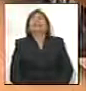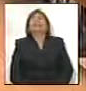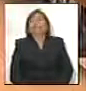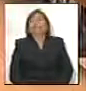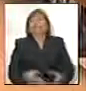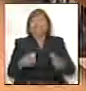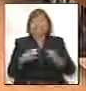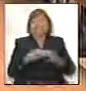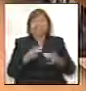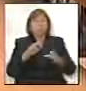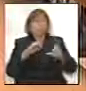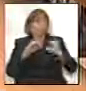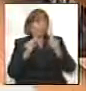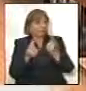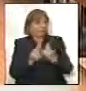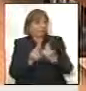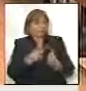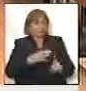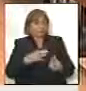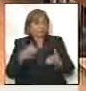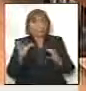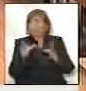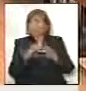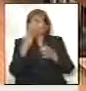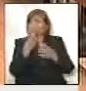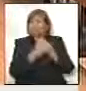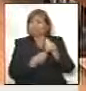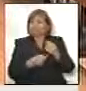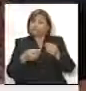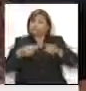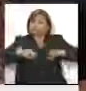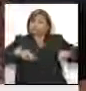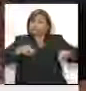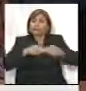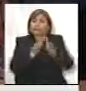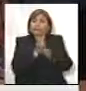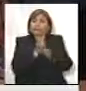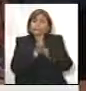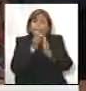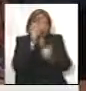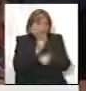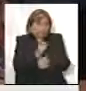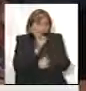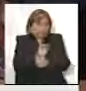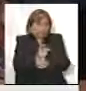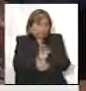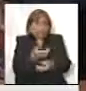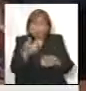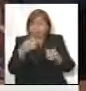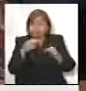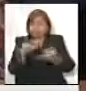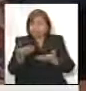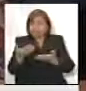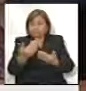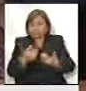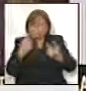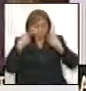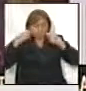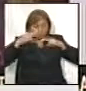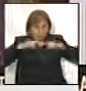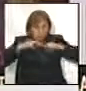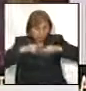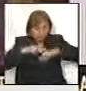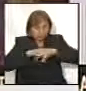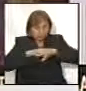La Comisión de Ética aprobó por unanimidad solicitar al Pleno del Congreso de manera permanente facultades de comisión investigadora